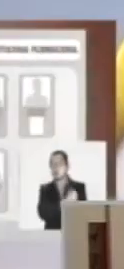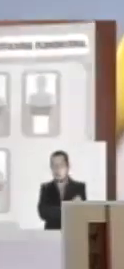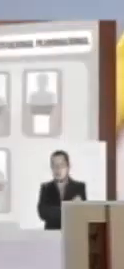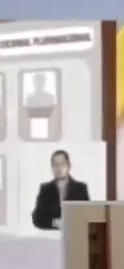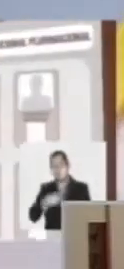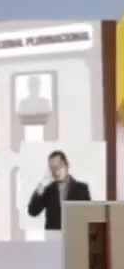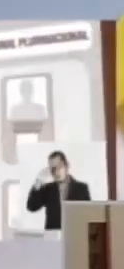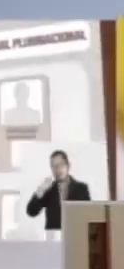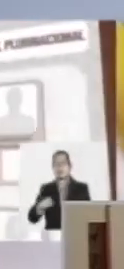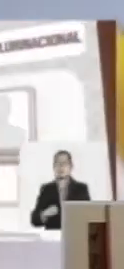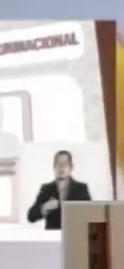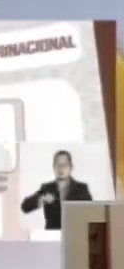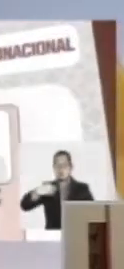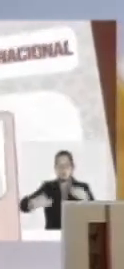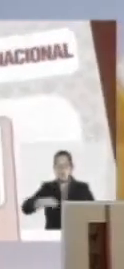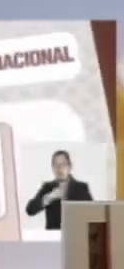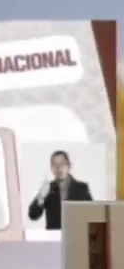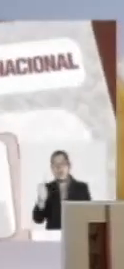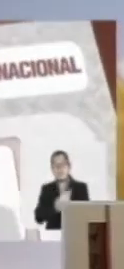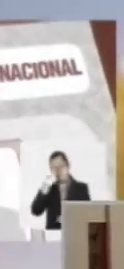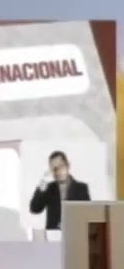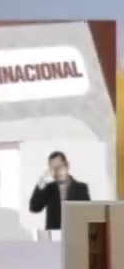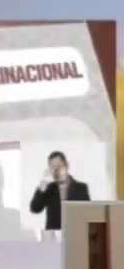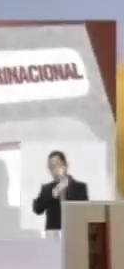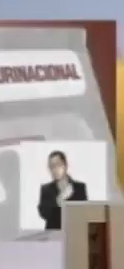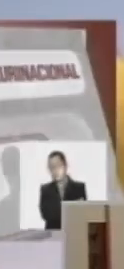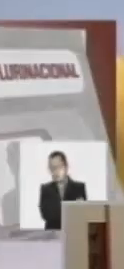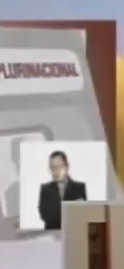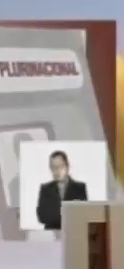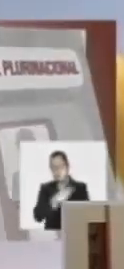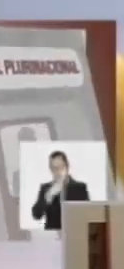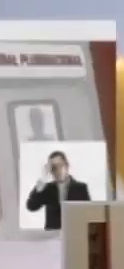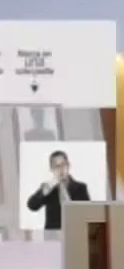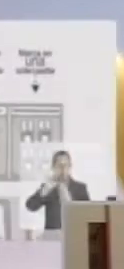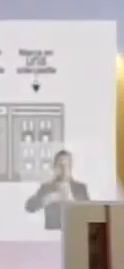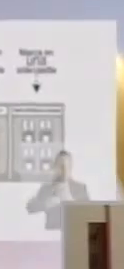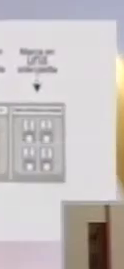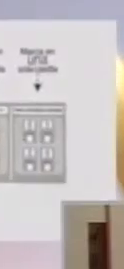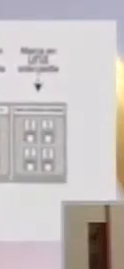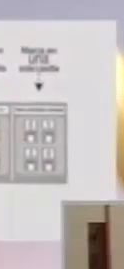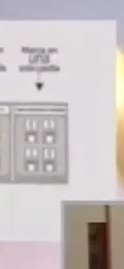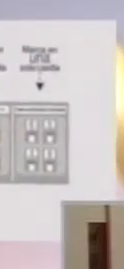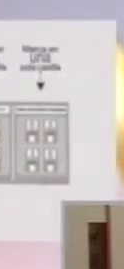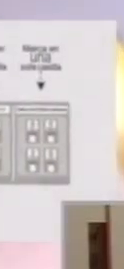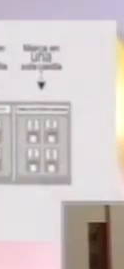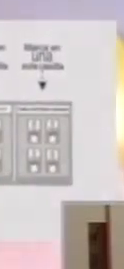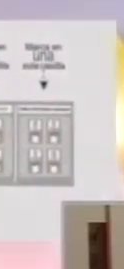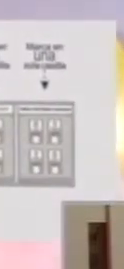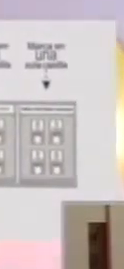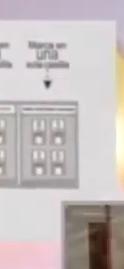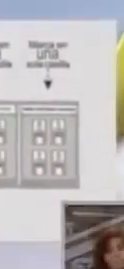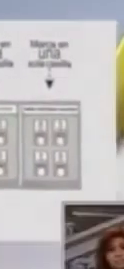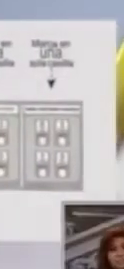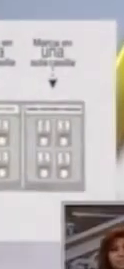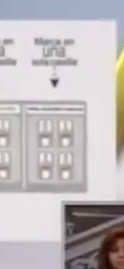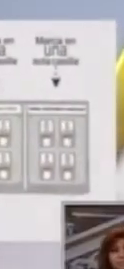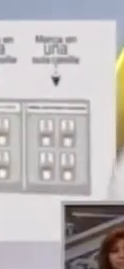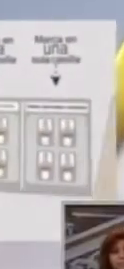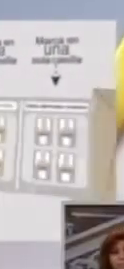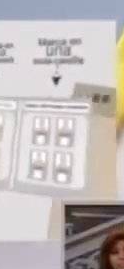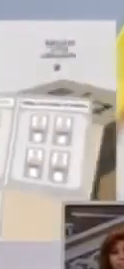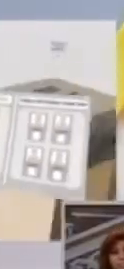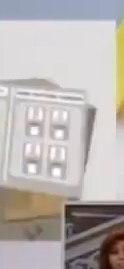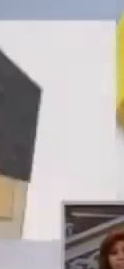puedes buscar el sistema mejor que puedas imaginarte. Puedes traer una playa